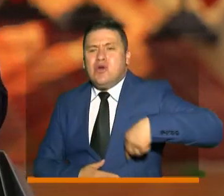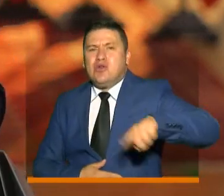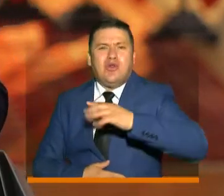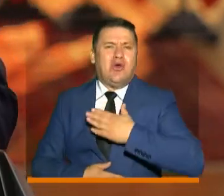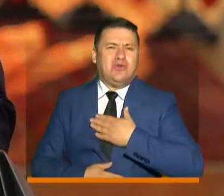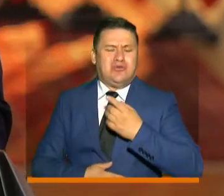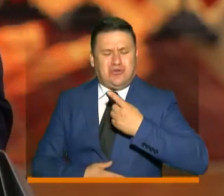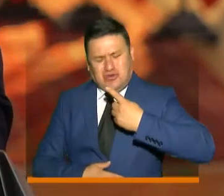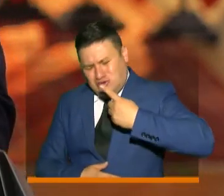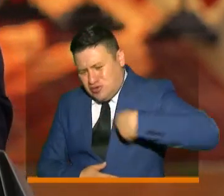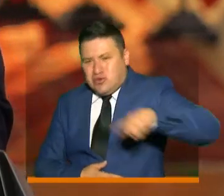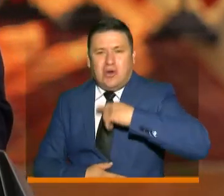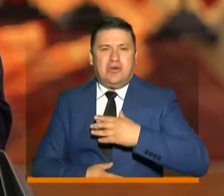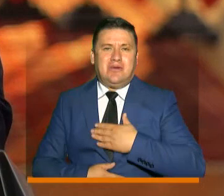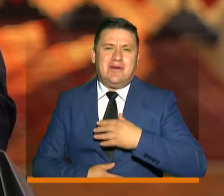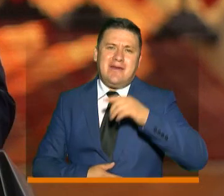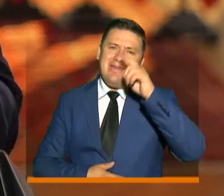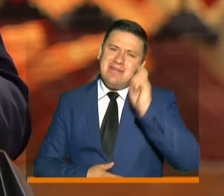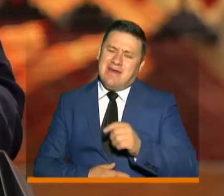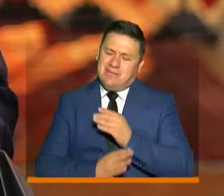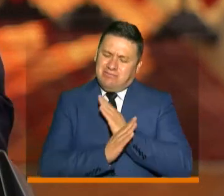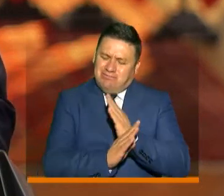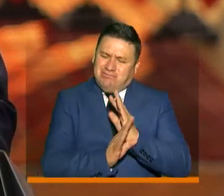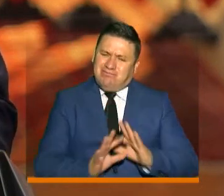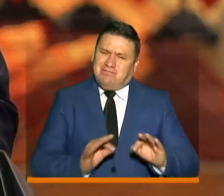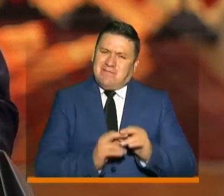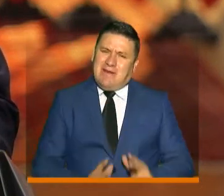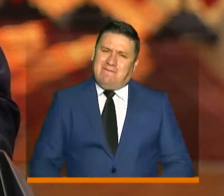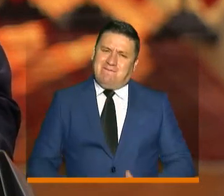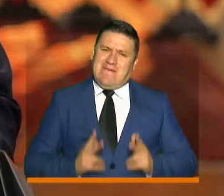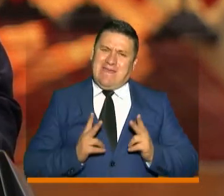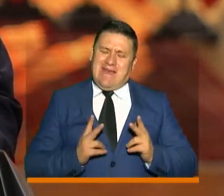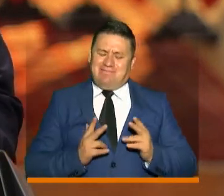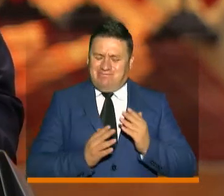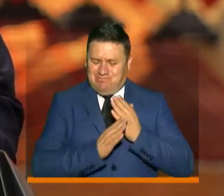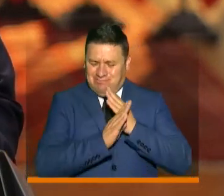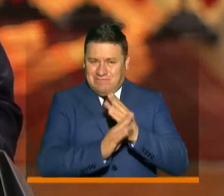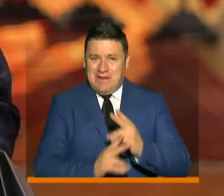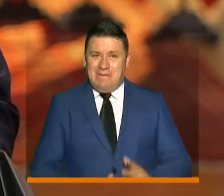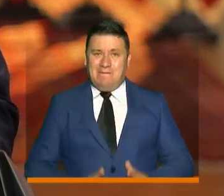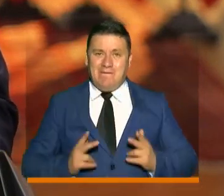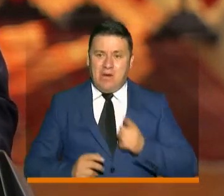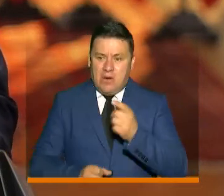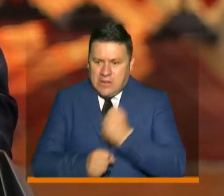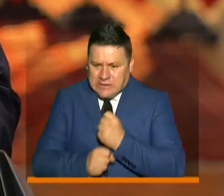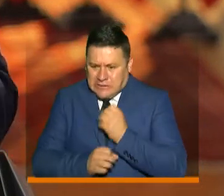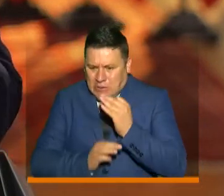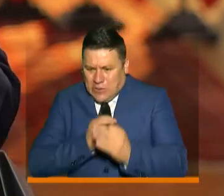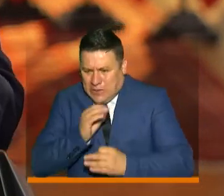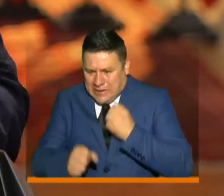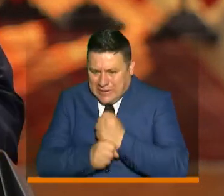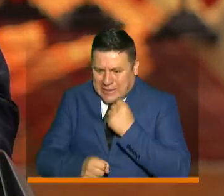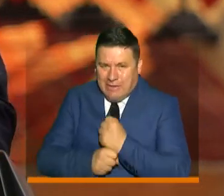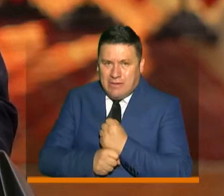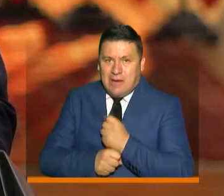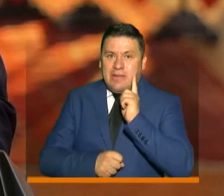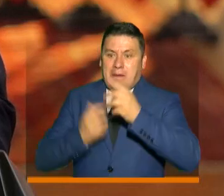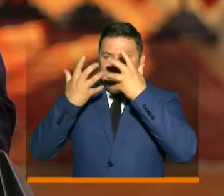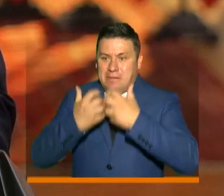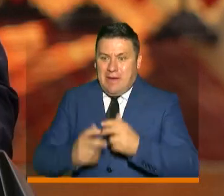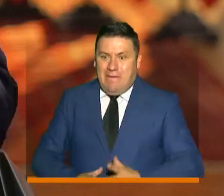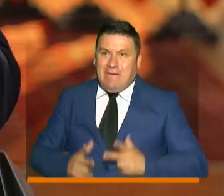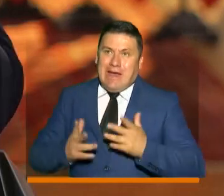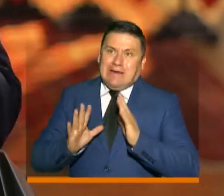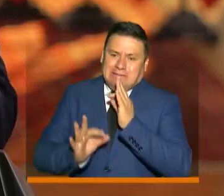todos tenemos que proteger la vida de las personas la vida de los empleos y la vida de las empresas